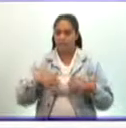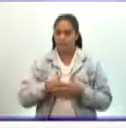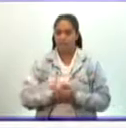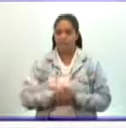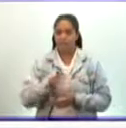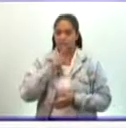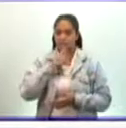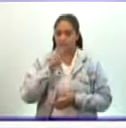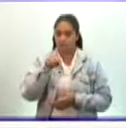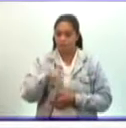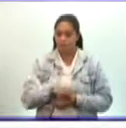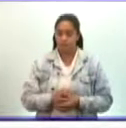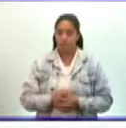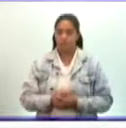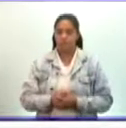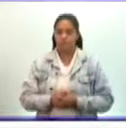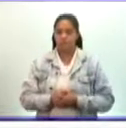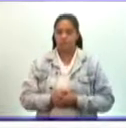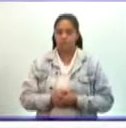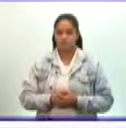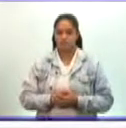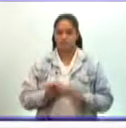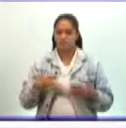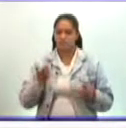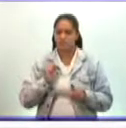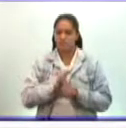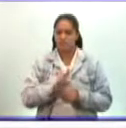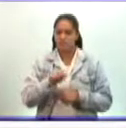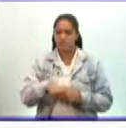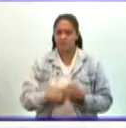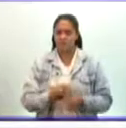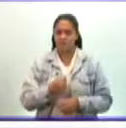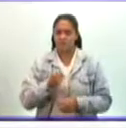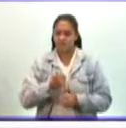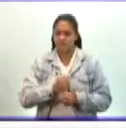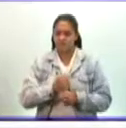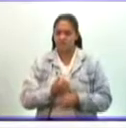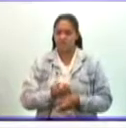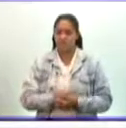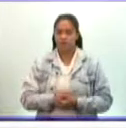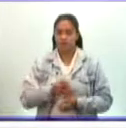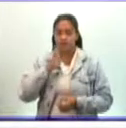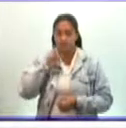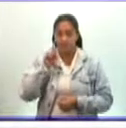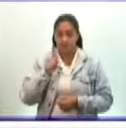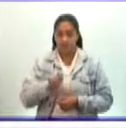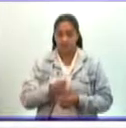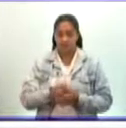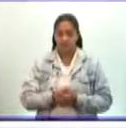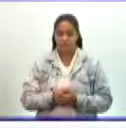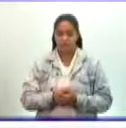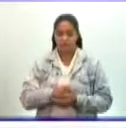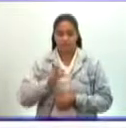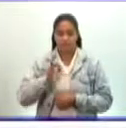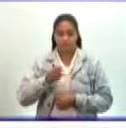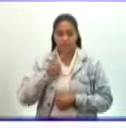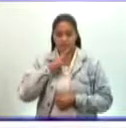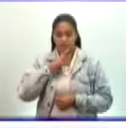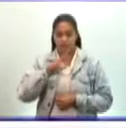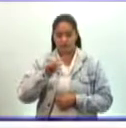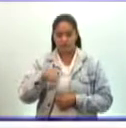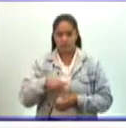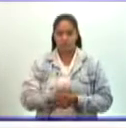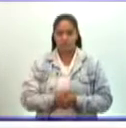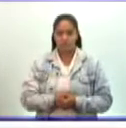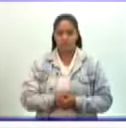este ejercicio. ¿Cómo vamos a comenzar a trabajar para verificar las respuestas de ustedes?